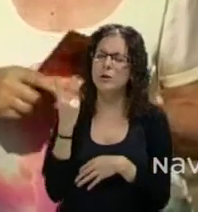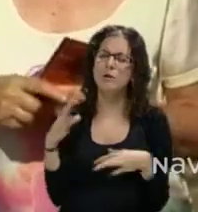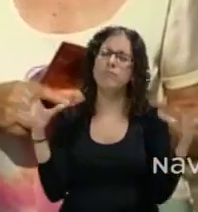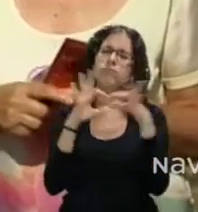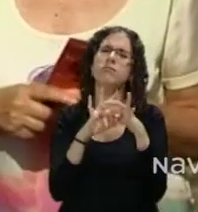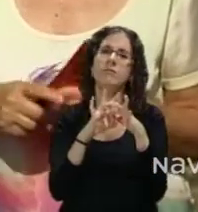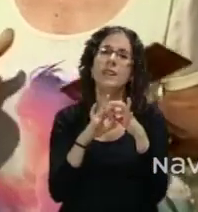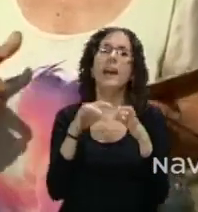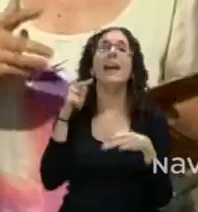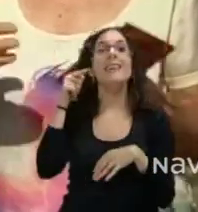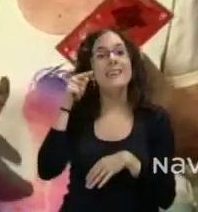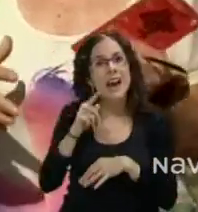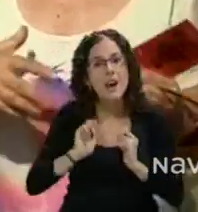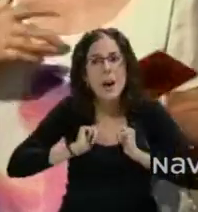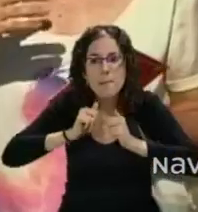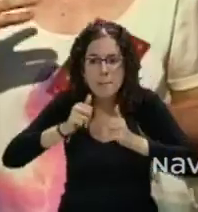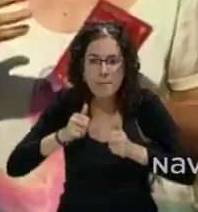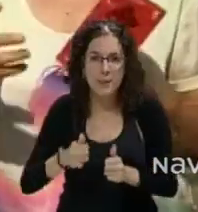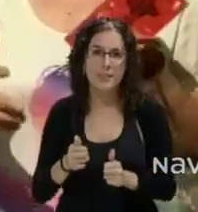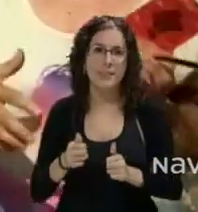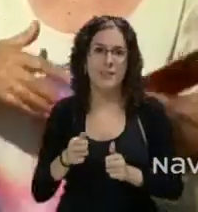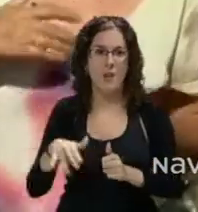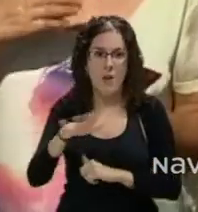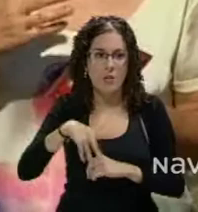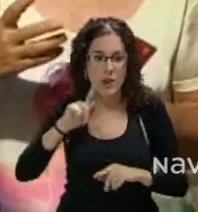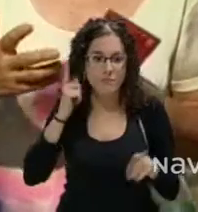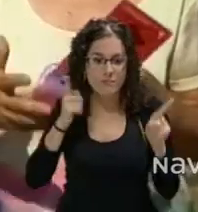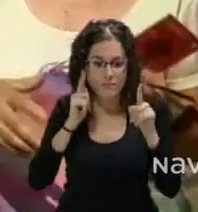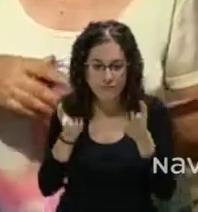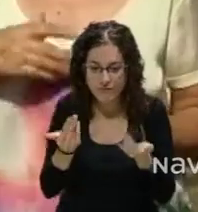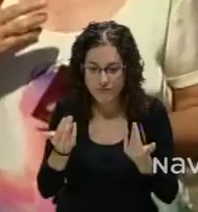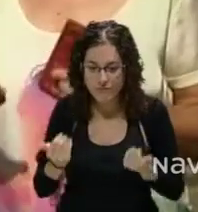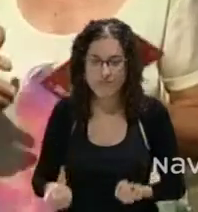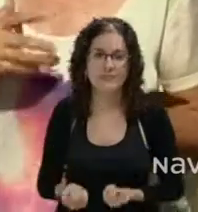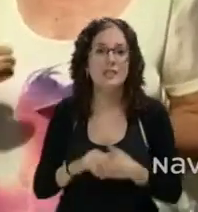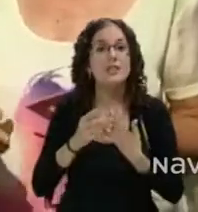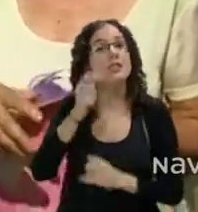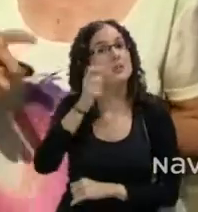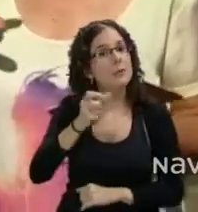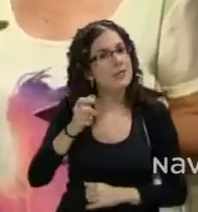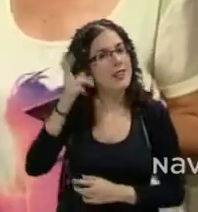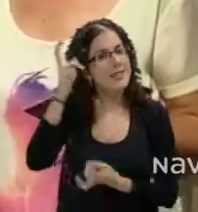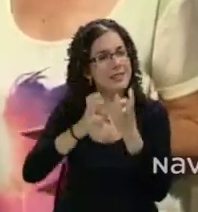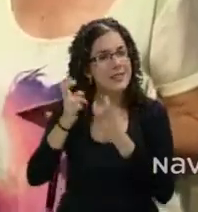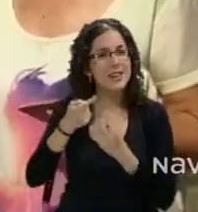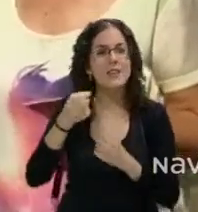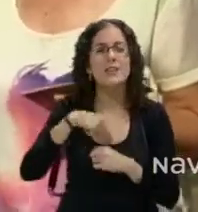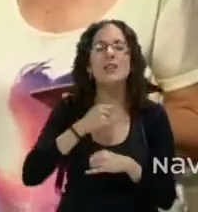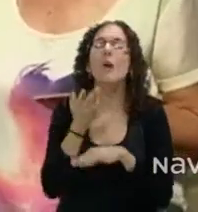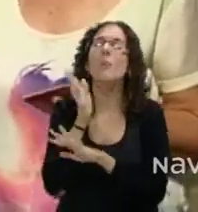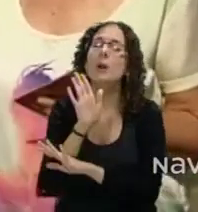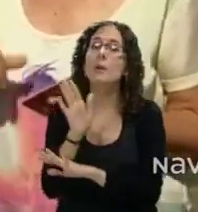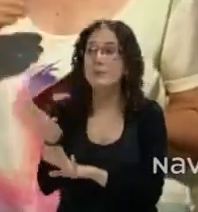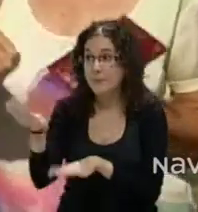empezó la aventura de este yacimiento. Entonces sí que proponemos a las personas que vienen, las familias o los colegios, que vayan en busca de